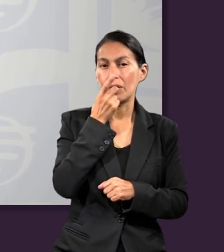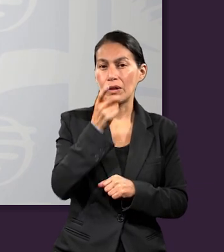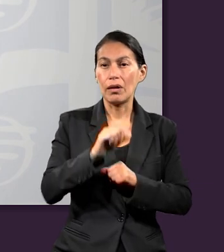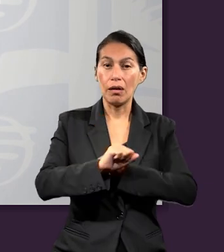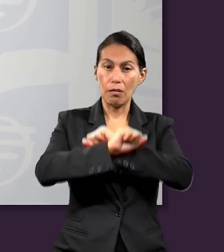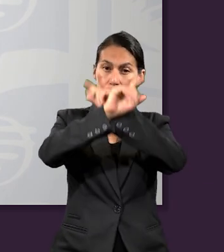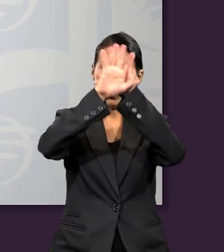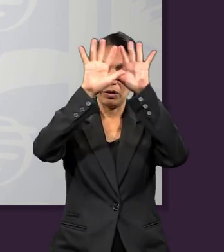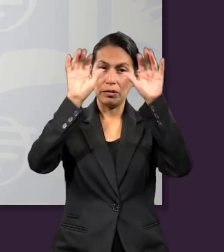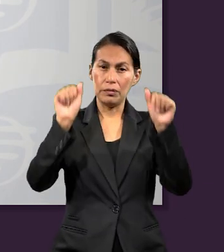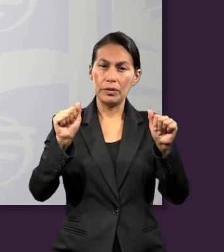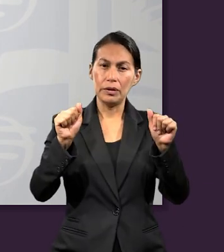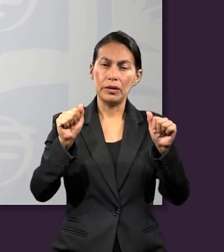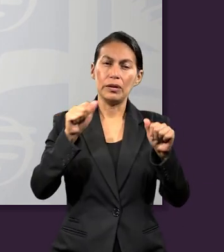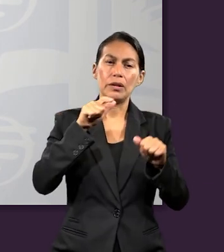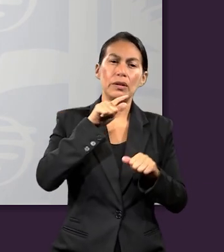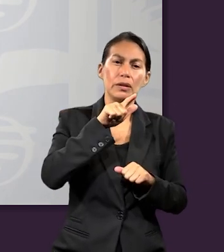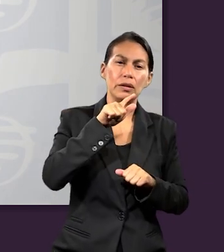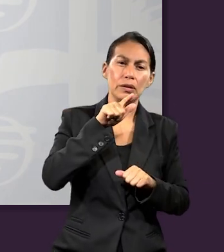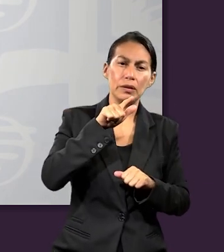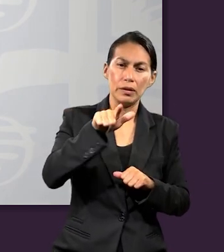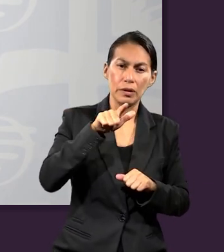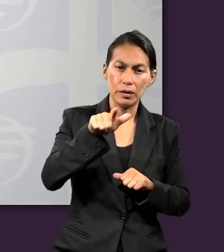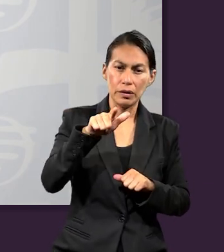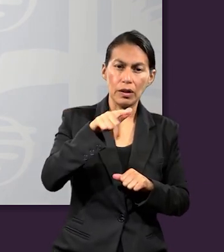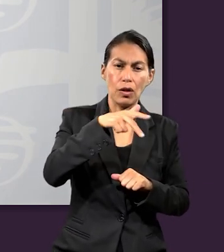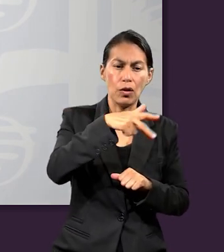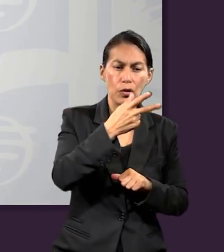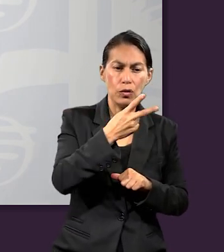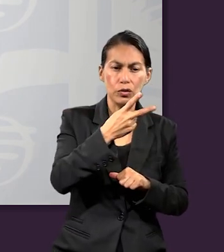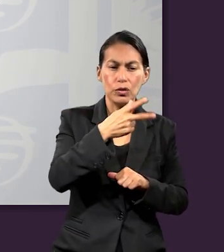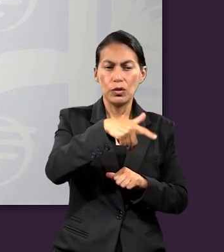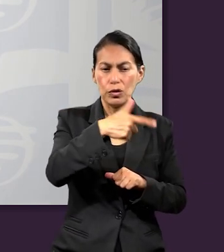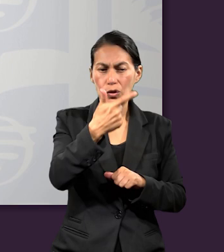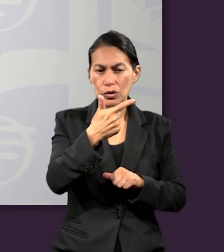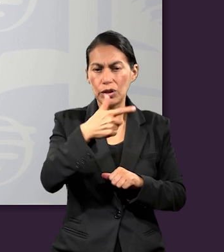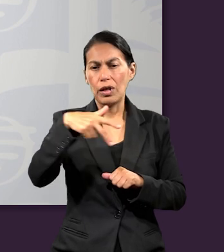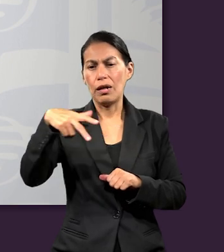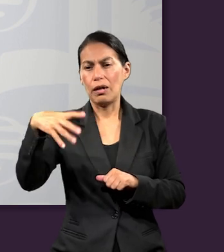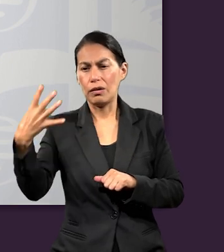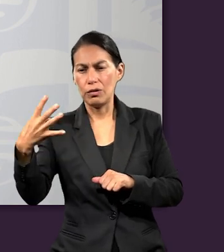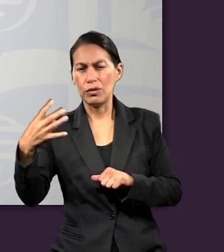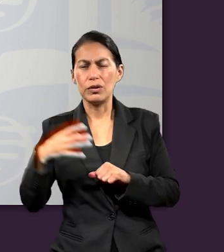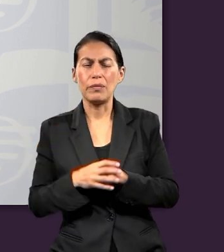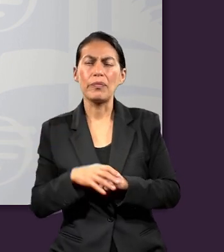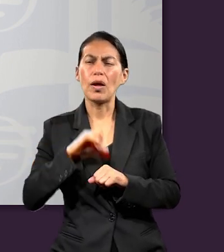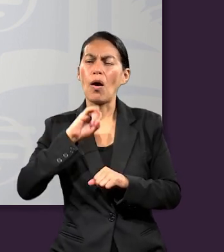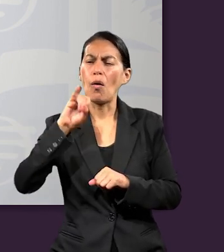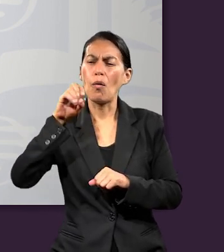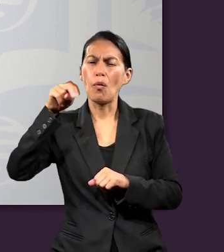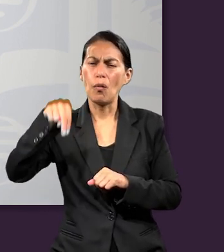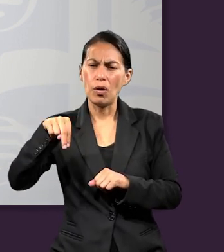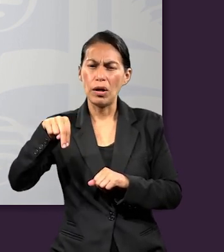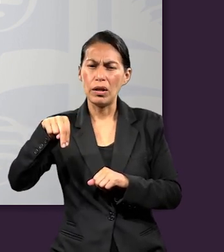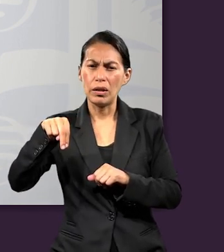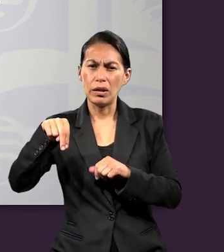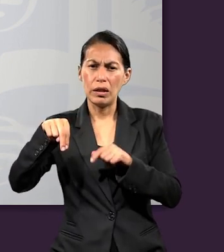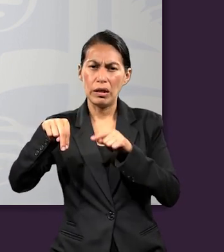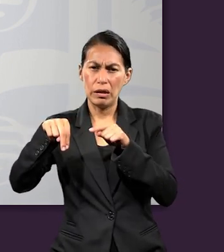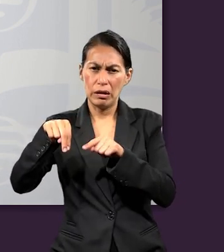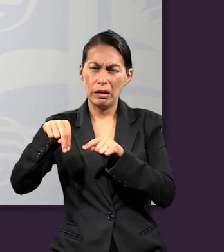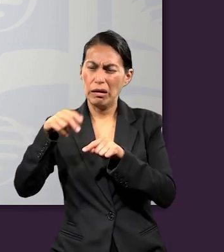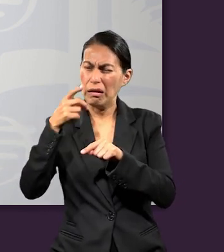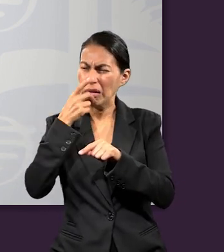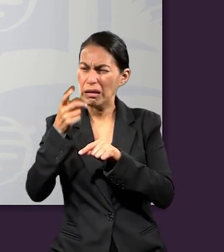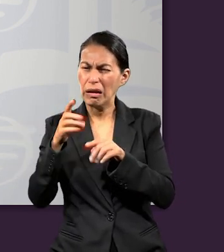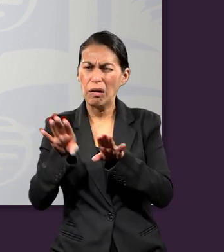experto nos trae la pregunta del experto dice Apocalipsis 17 12 al 14 Cómo describe